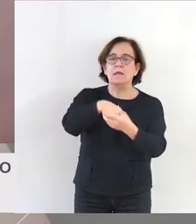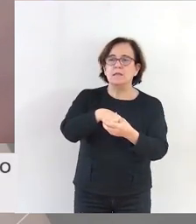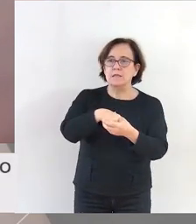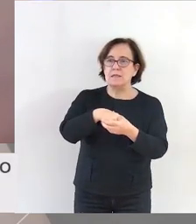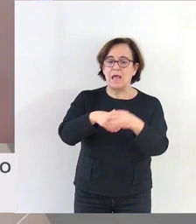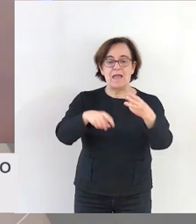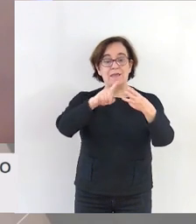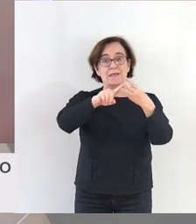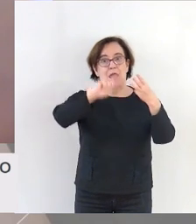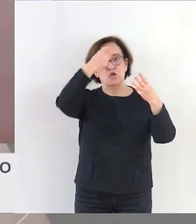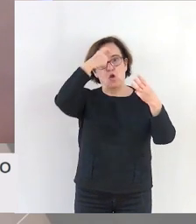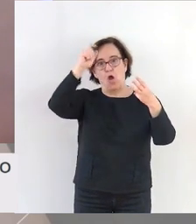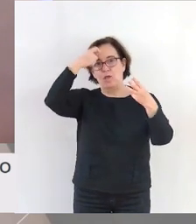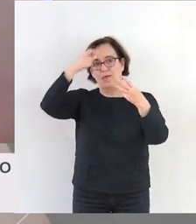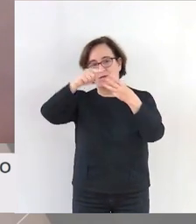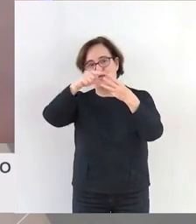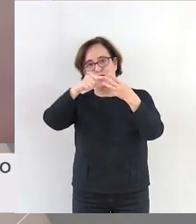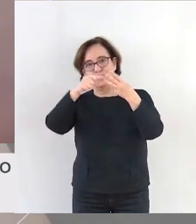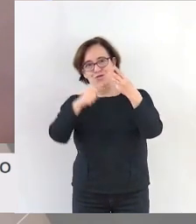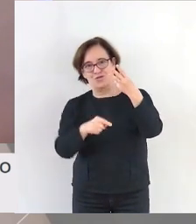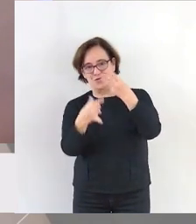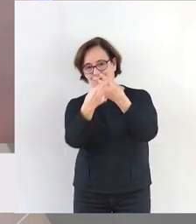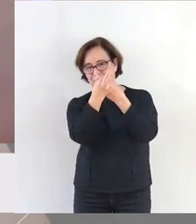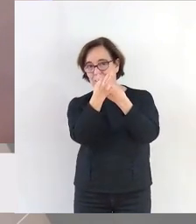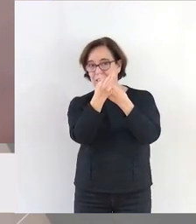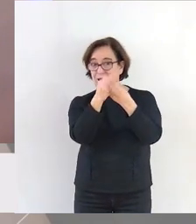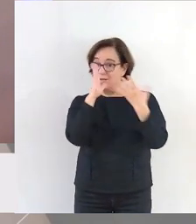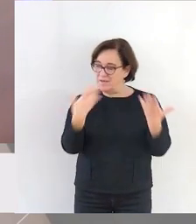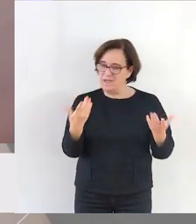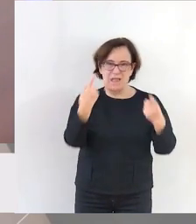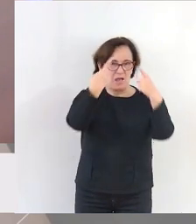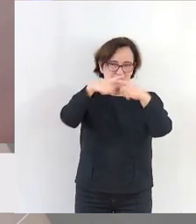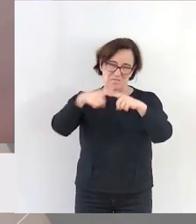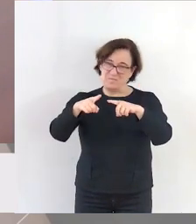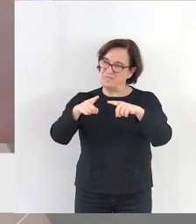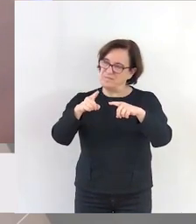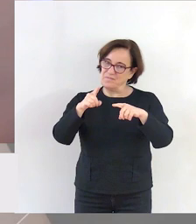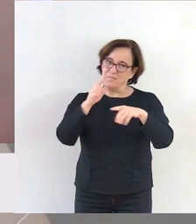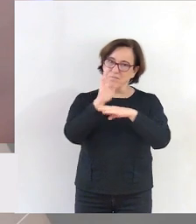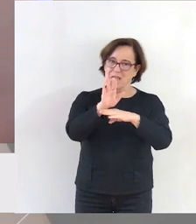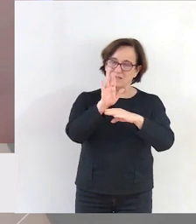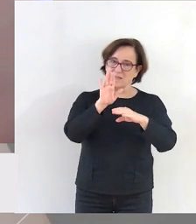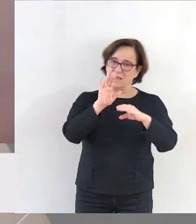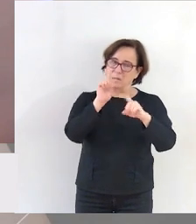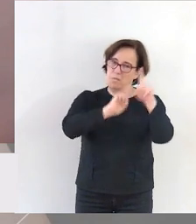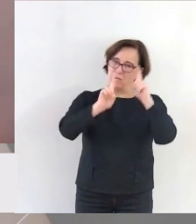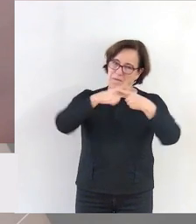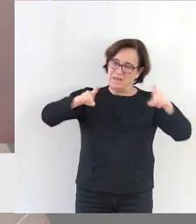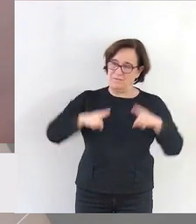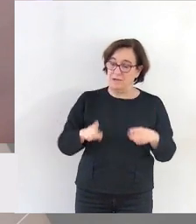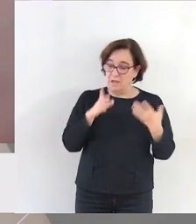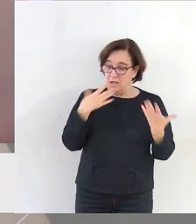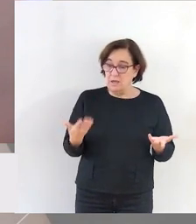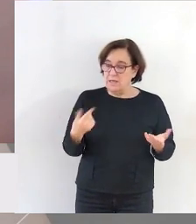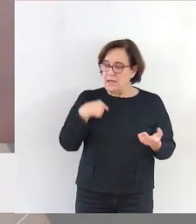estos tres conceptos entren juntos para mí de nuevo plantea plantea diferentes problemas y Y es